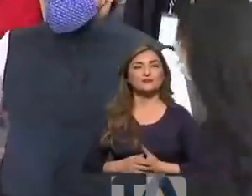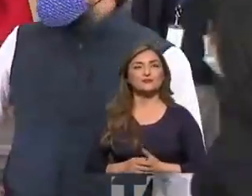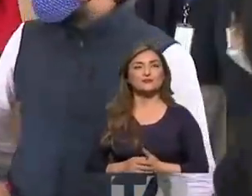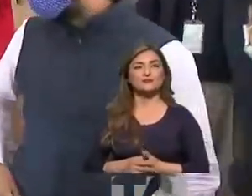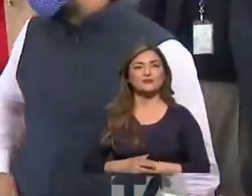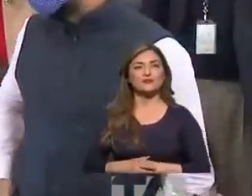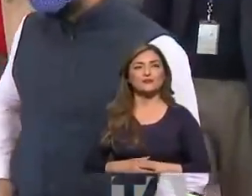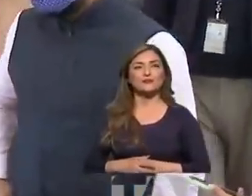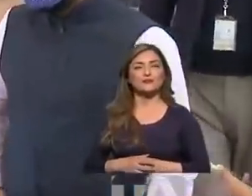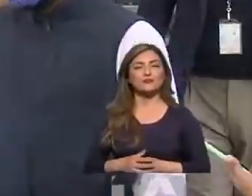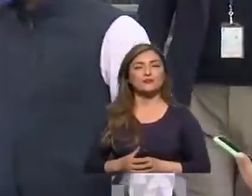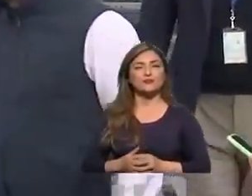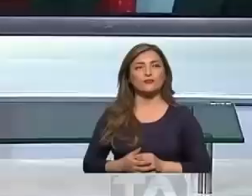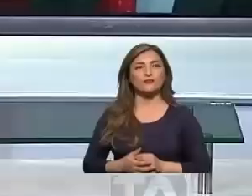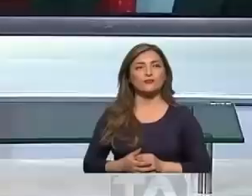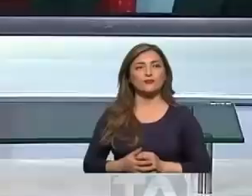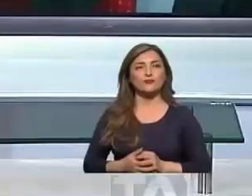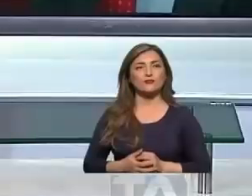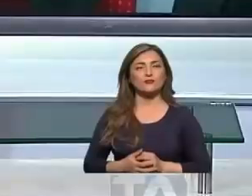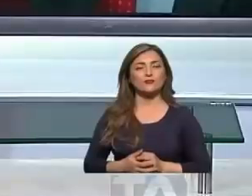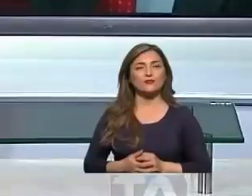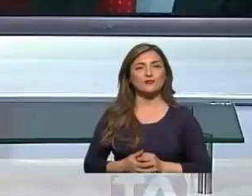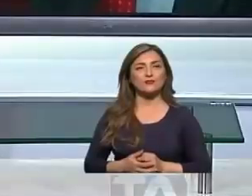Freddy Paredes, 24 horas.